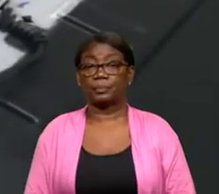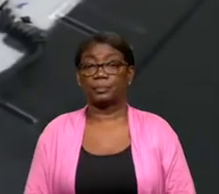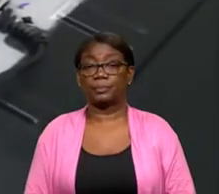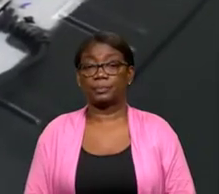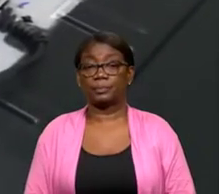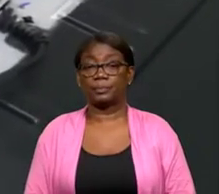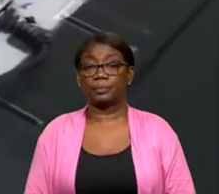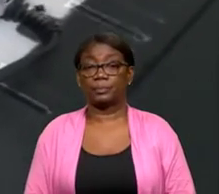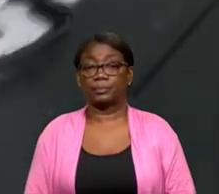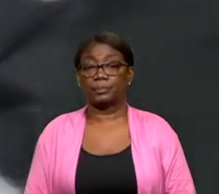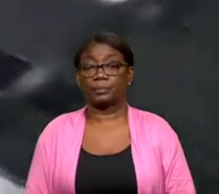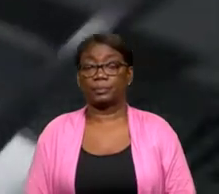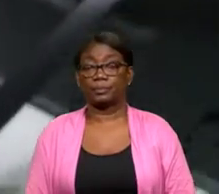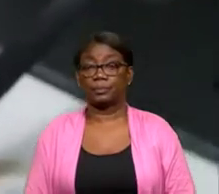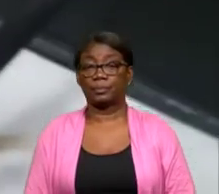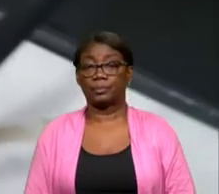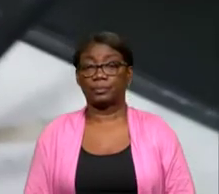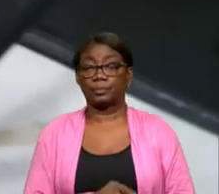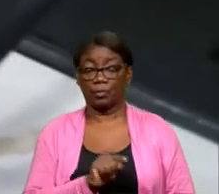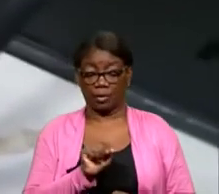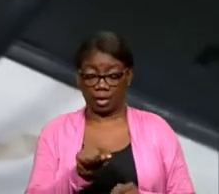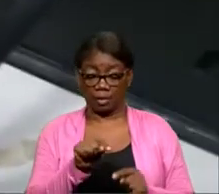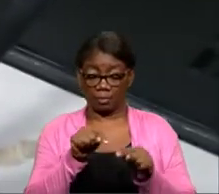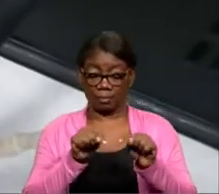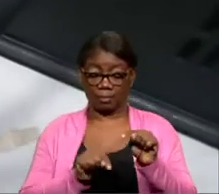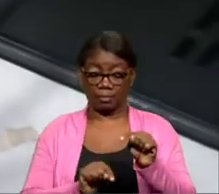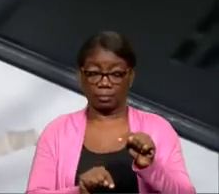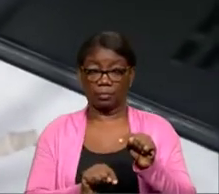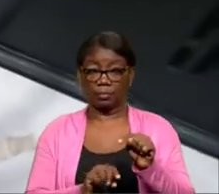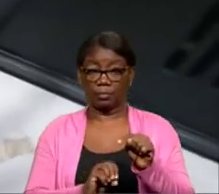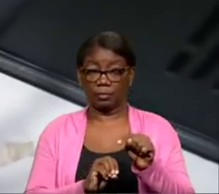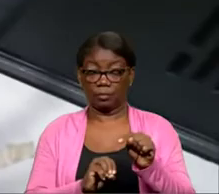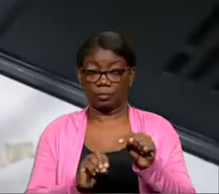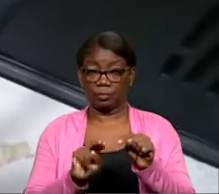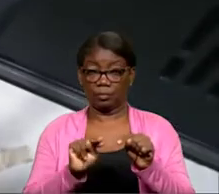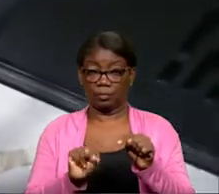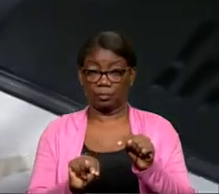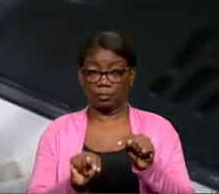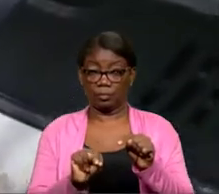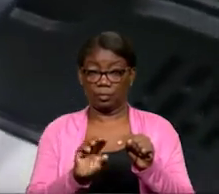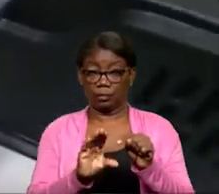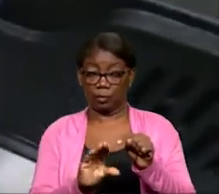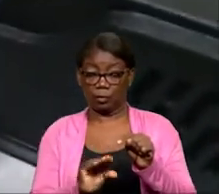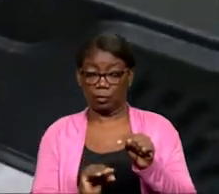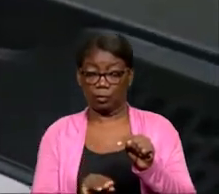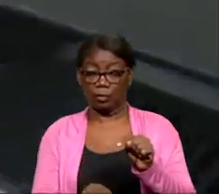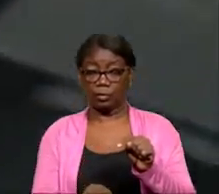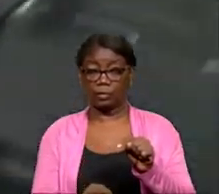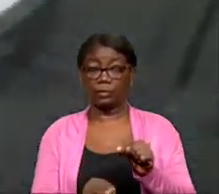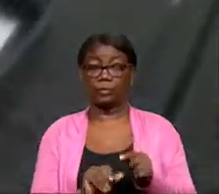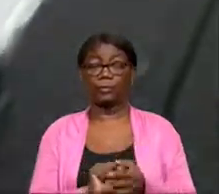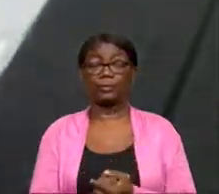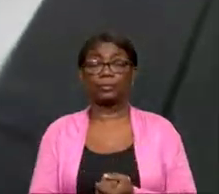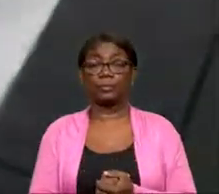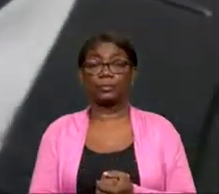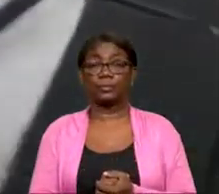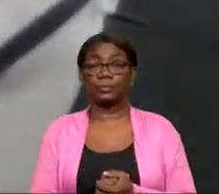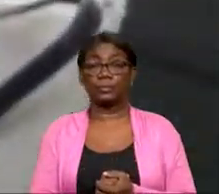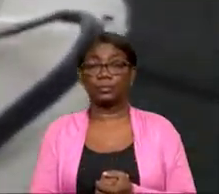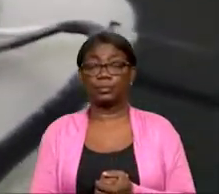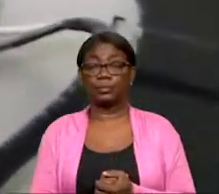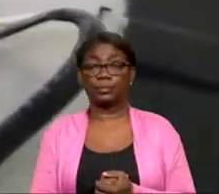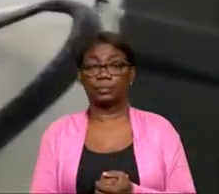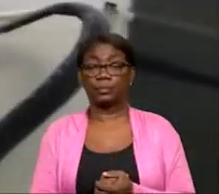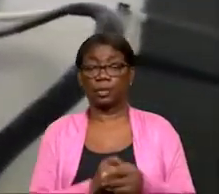¿no? Aquí vemos que tenemos el standby, ¿no? Está apagado el equipo, y la punta positiva